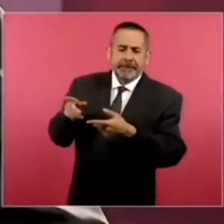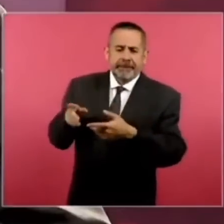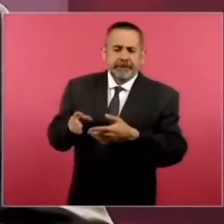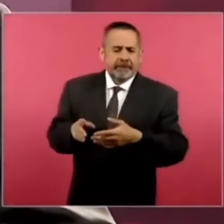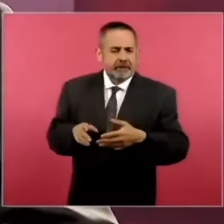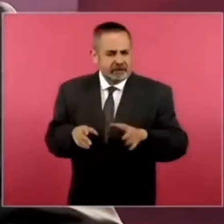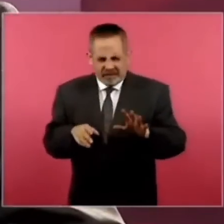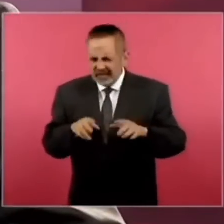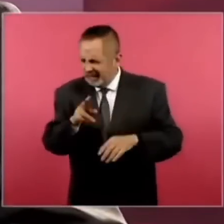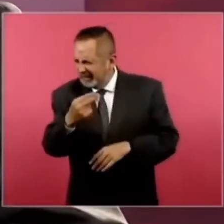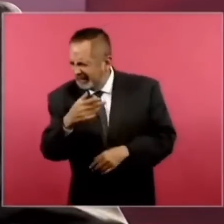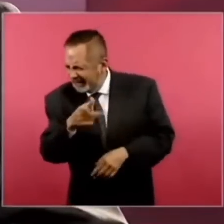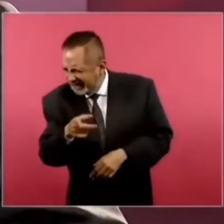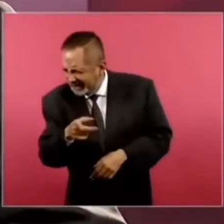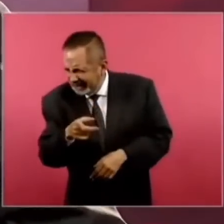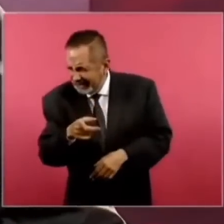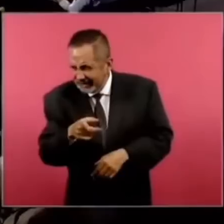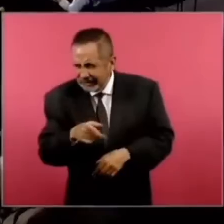Así es, ¿no?